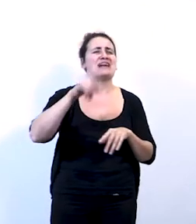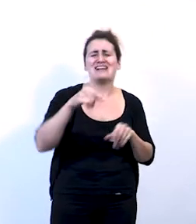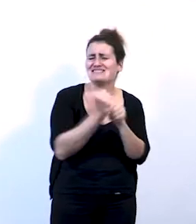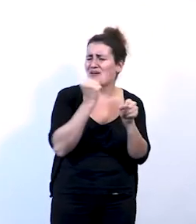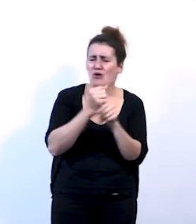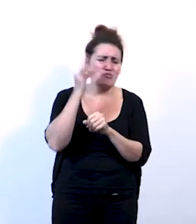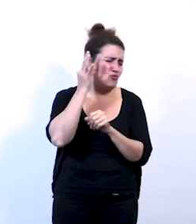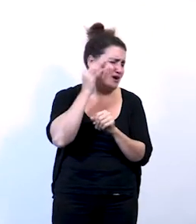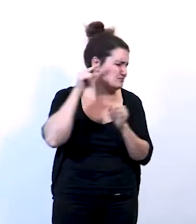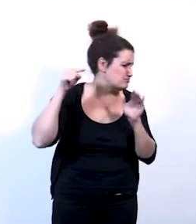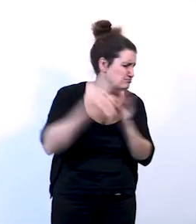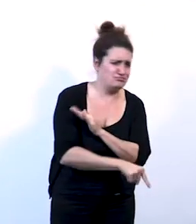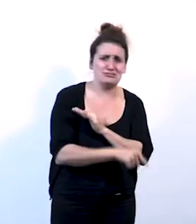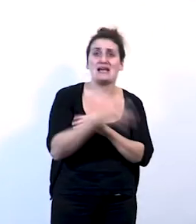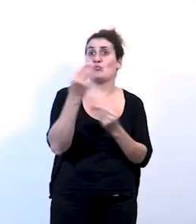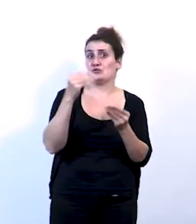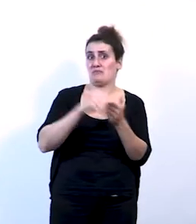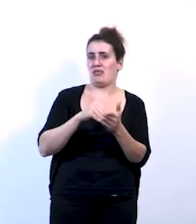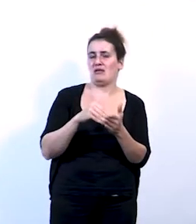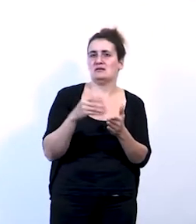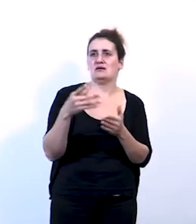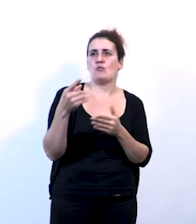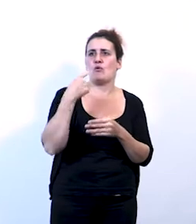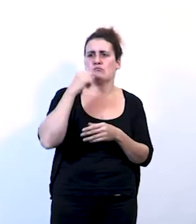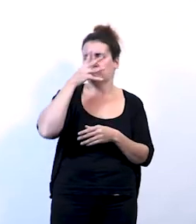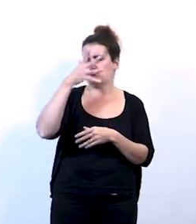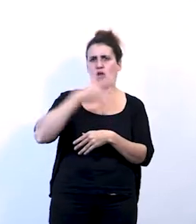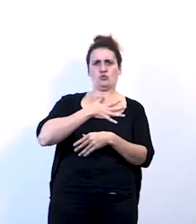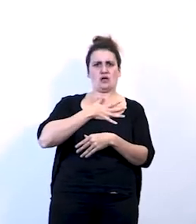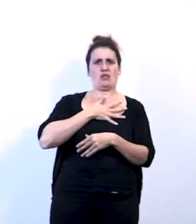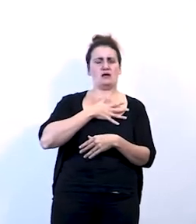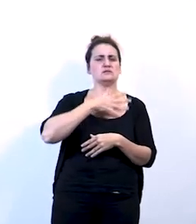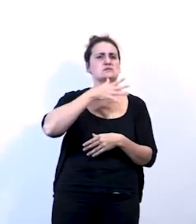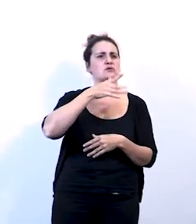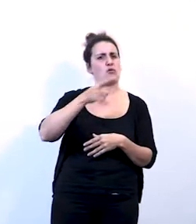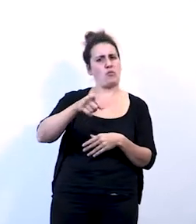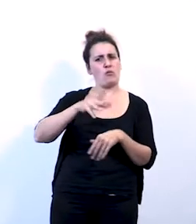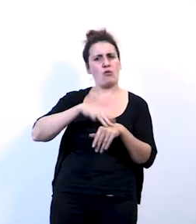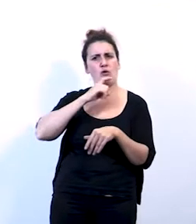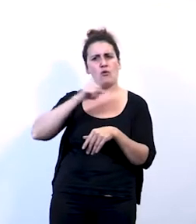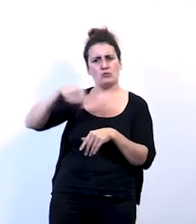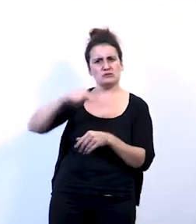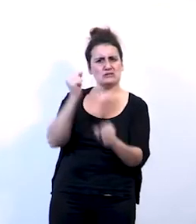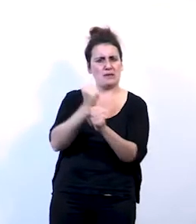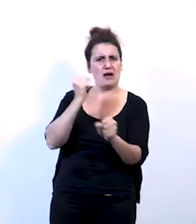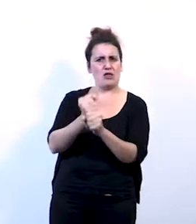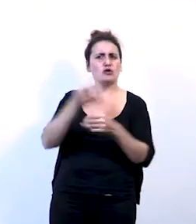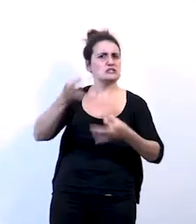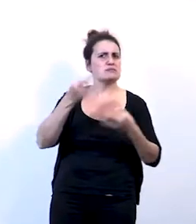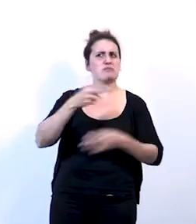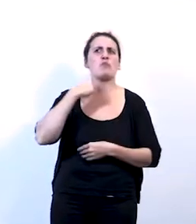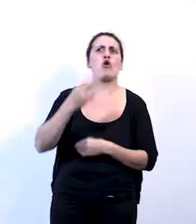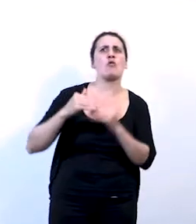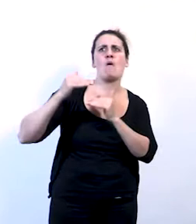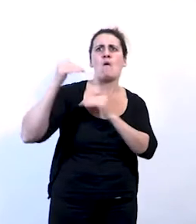que muchas veces somos acusadas de que eso es lo único que saben hacer. Están trabajando. Están siempre sacando la voz y